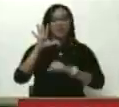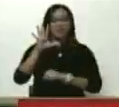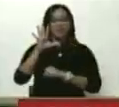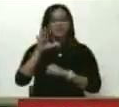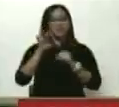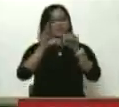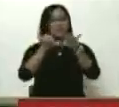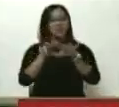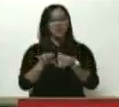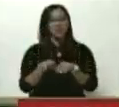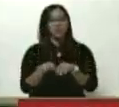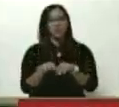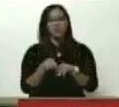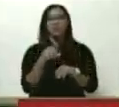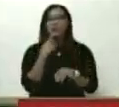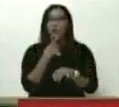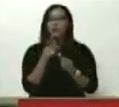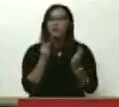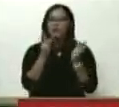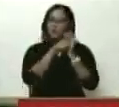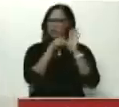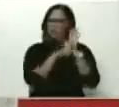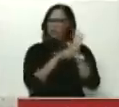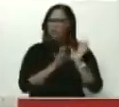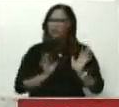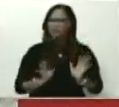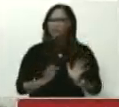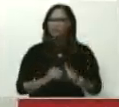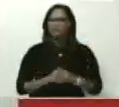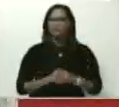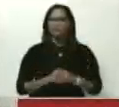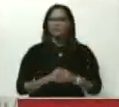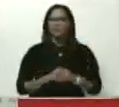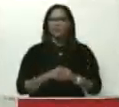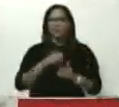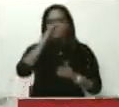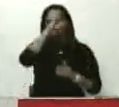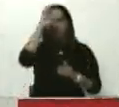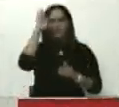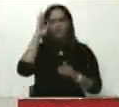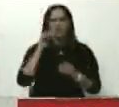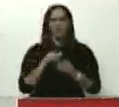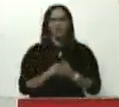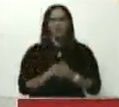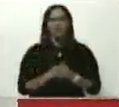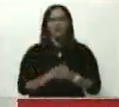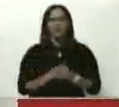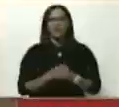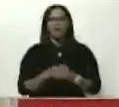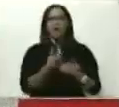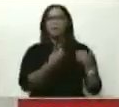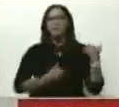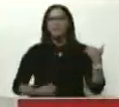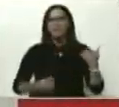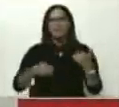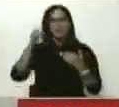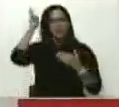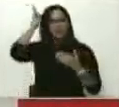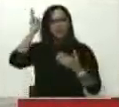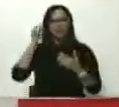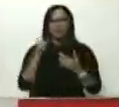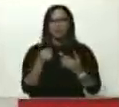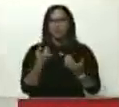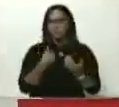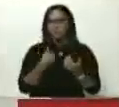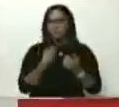no? Lo dije en el programa, sí, correcto. Cabello, al presidente de Perú, mensaje que le daba yo al